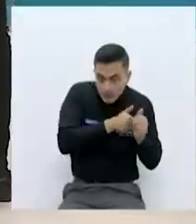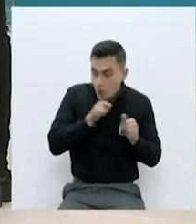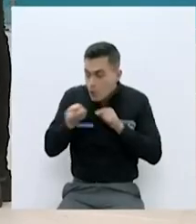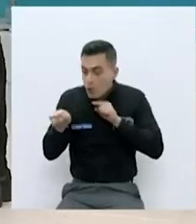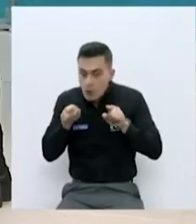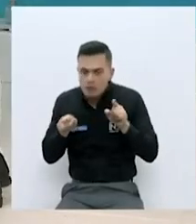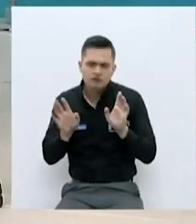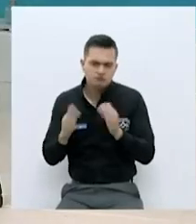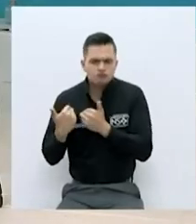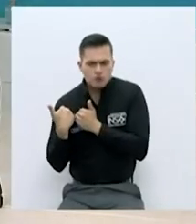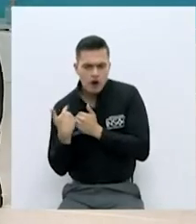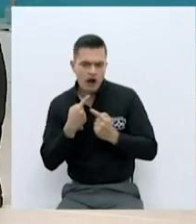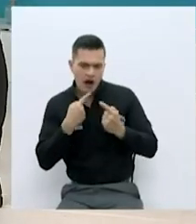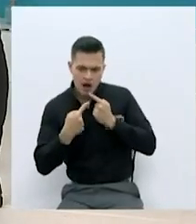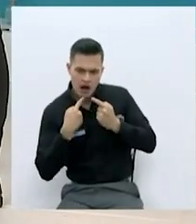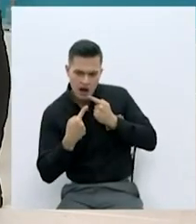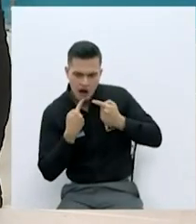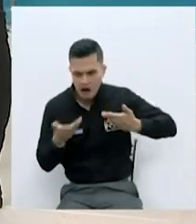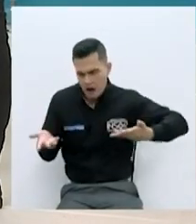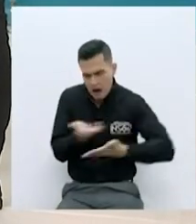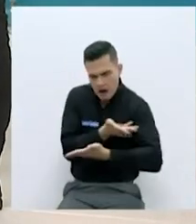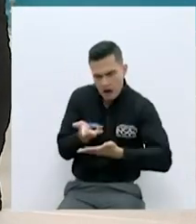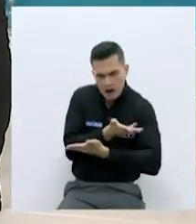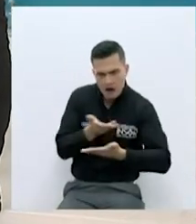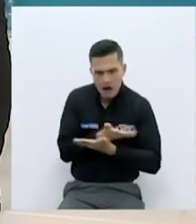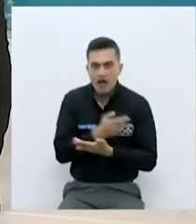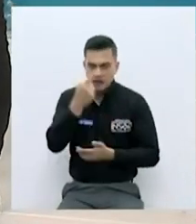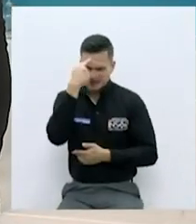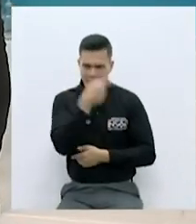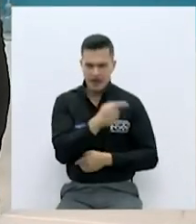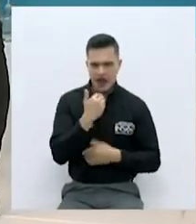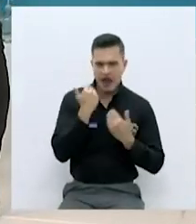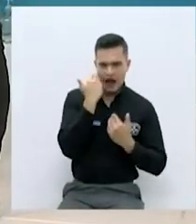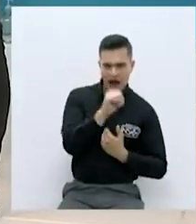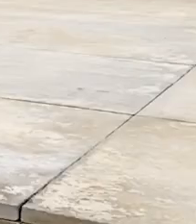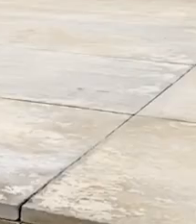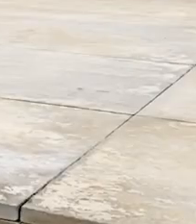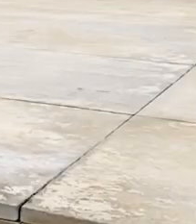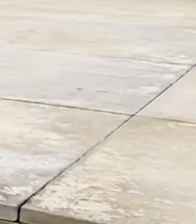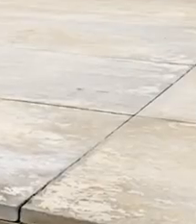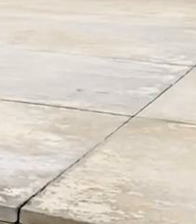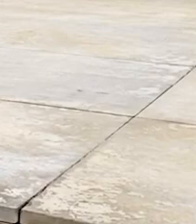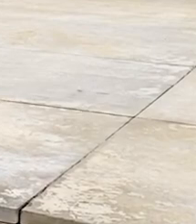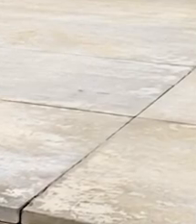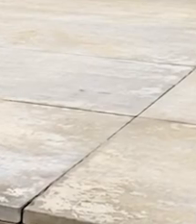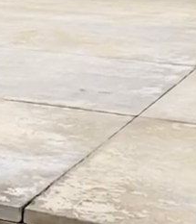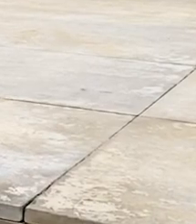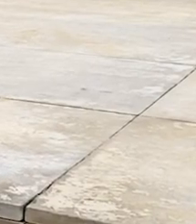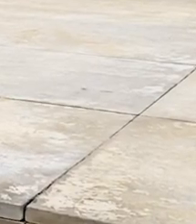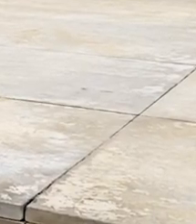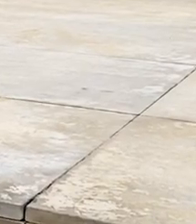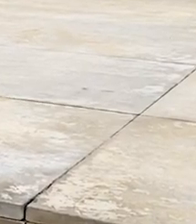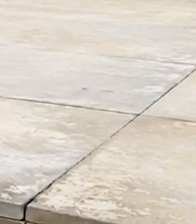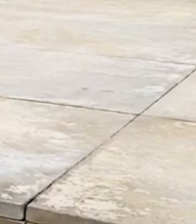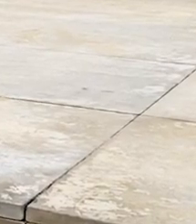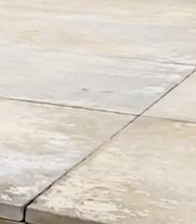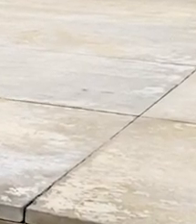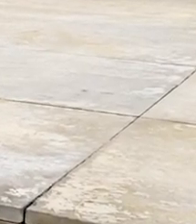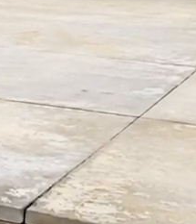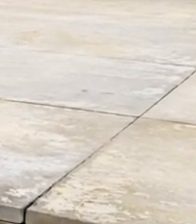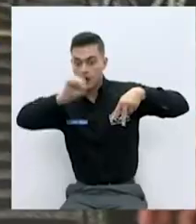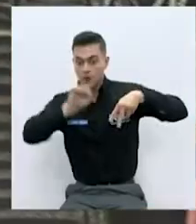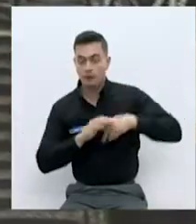como profesora en televisión, entender que la educación y que la televisión es un medio